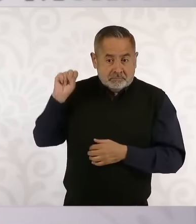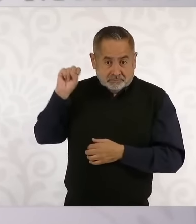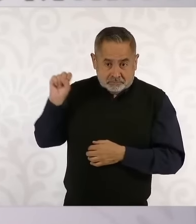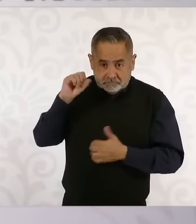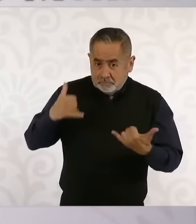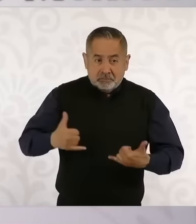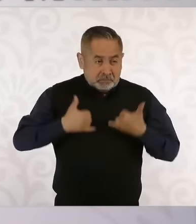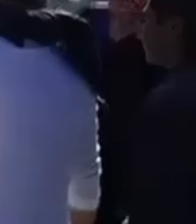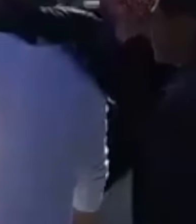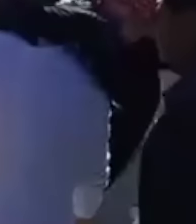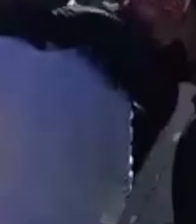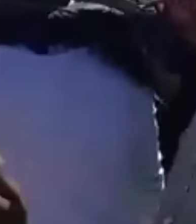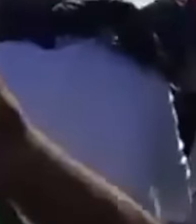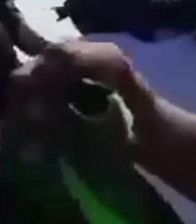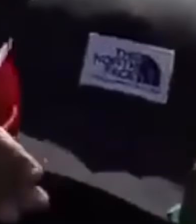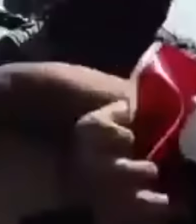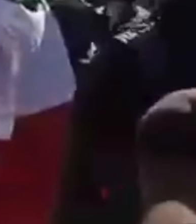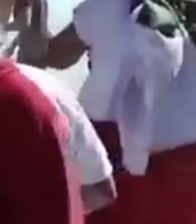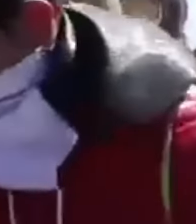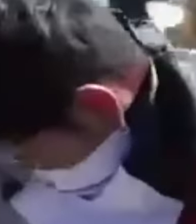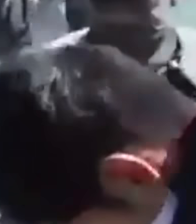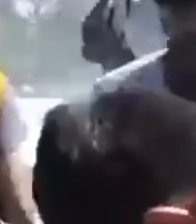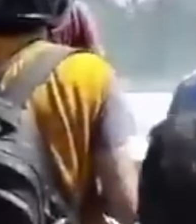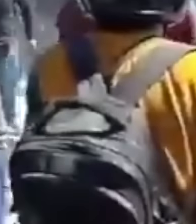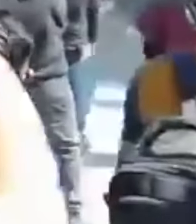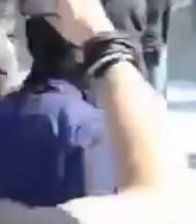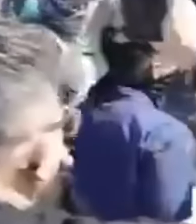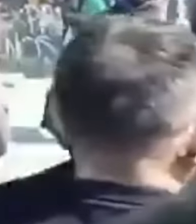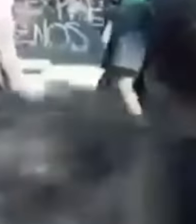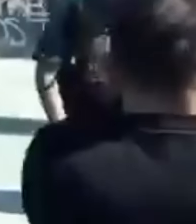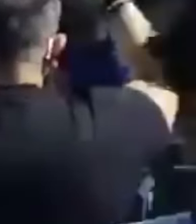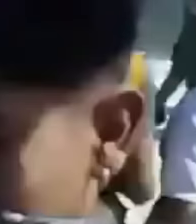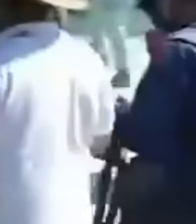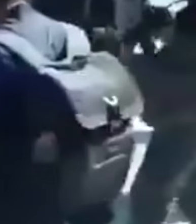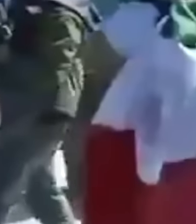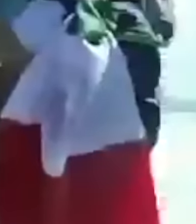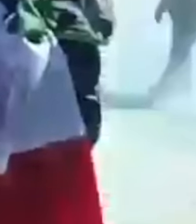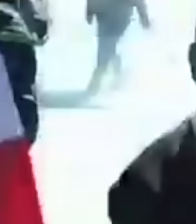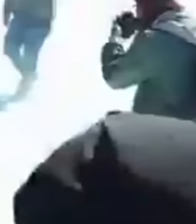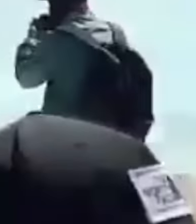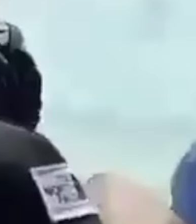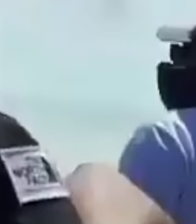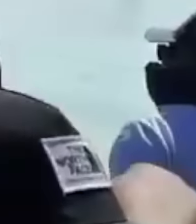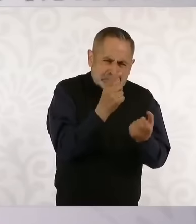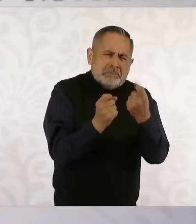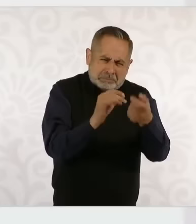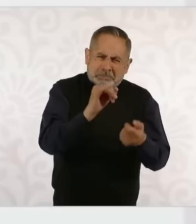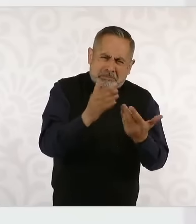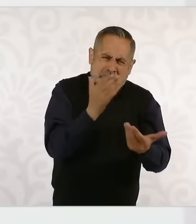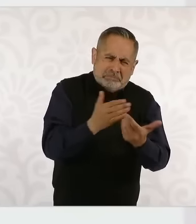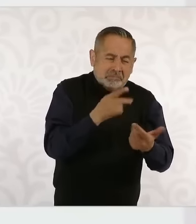eran jóvenes de la Generación Z. Sí había algunos jóvenes, pero la mayoría no eran